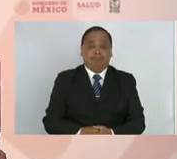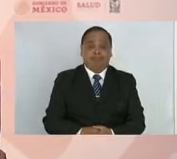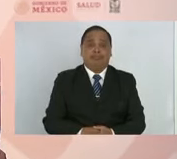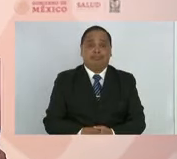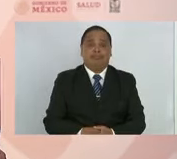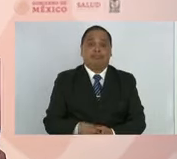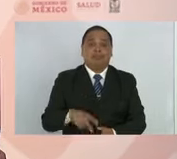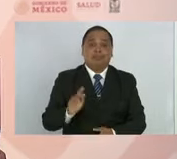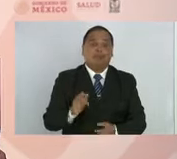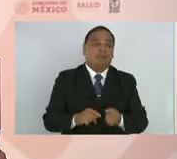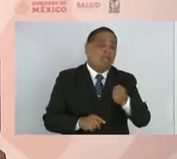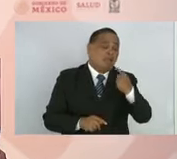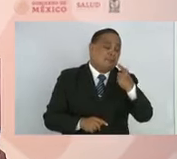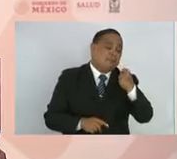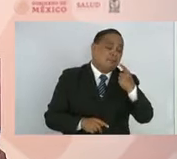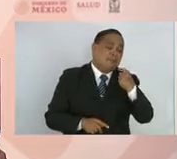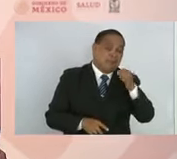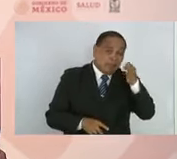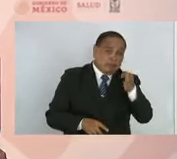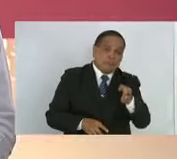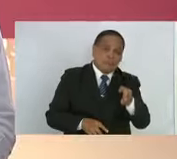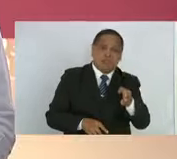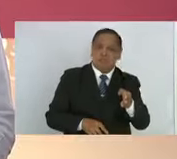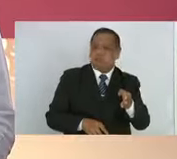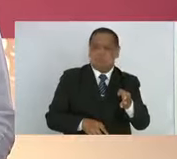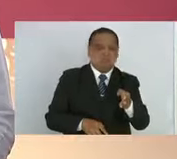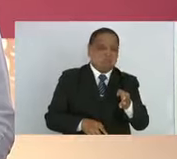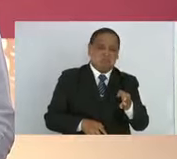de mala calidad, caducas,